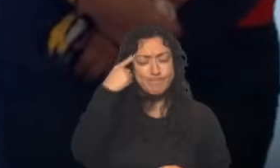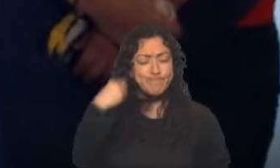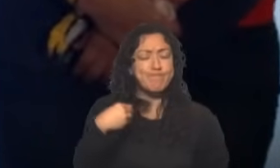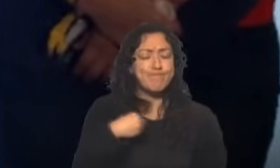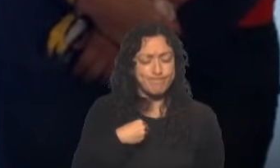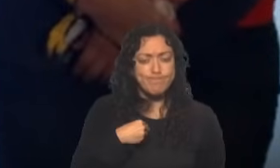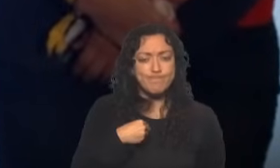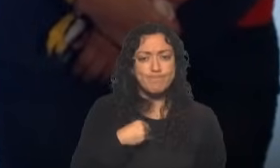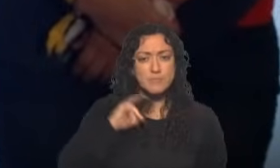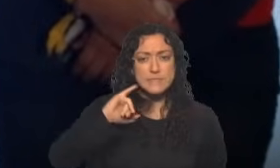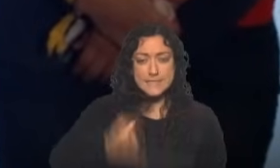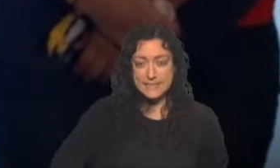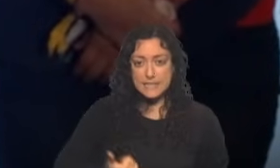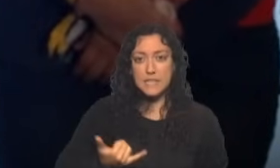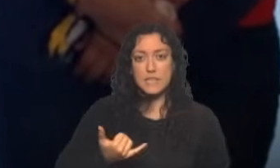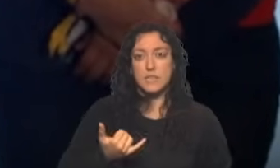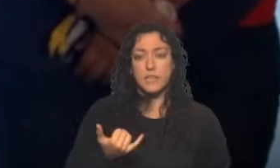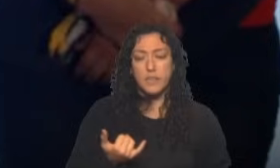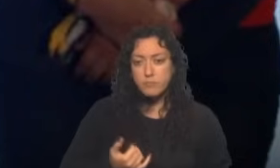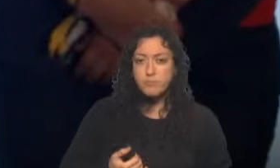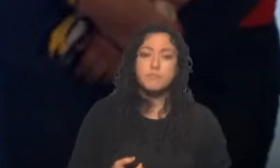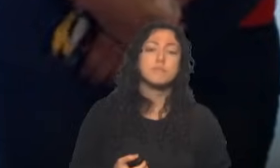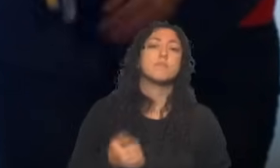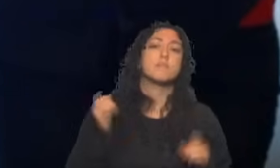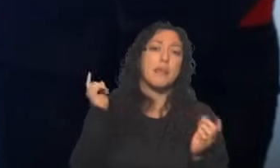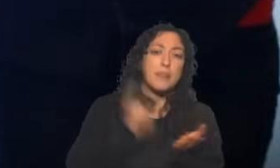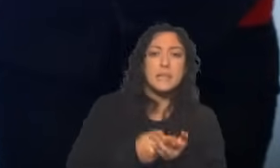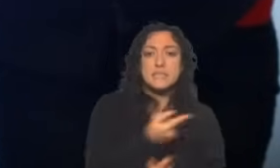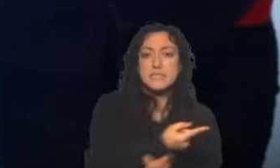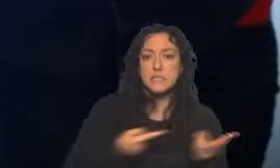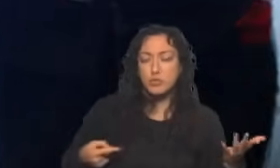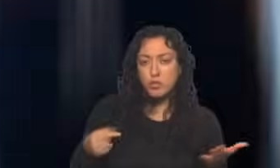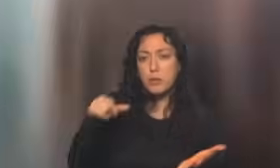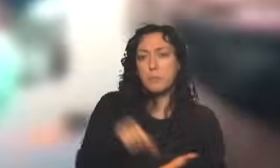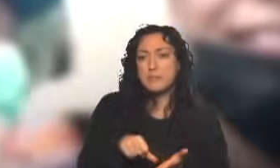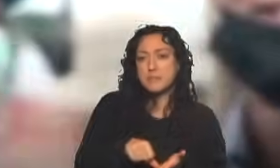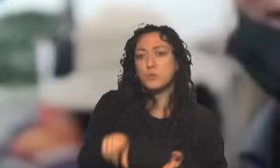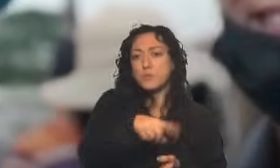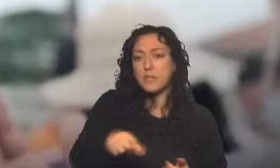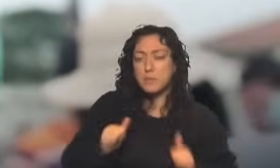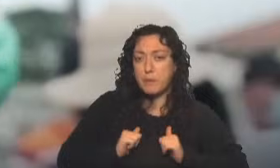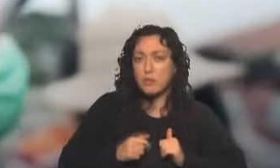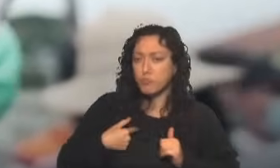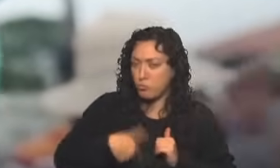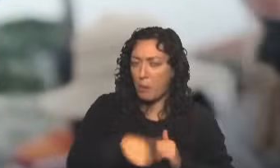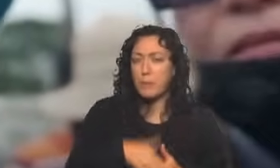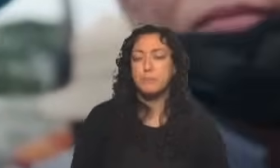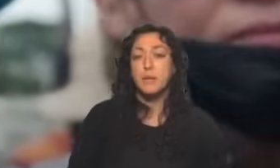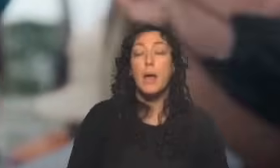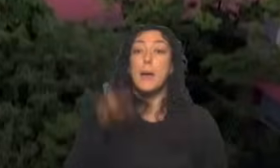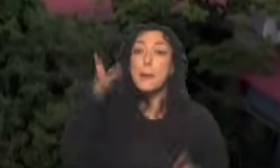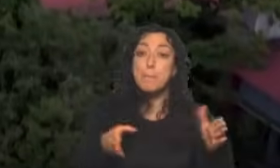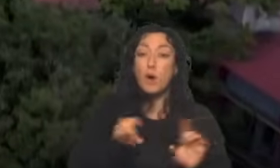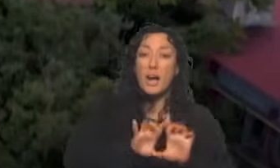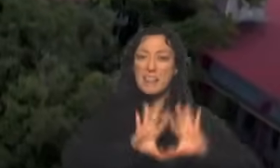mundo para echarlos a andar y tomar las decisiones que este país está esperando. Durante la pandemia hubo